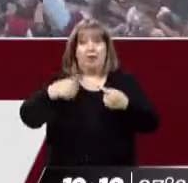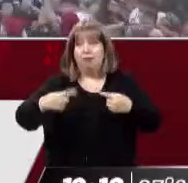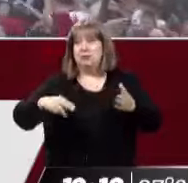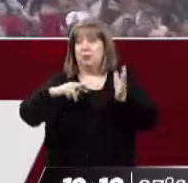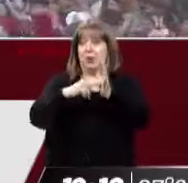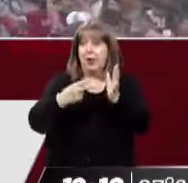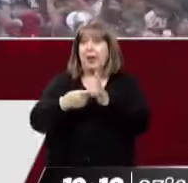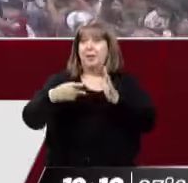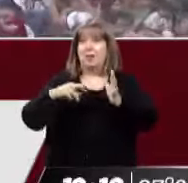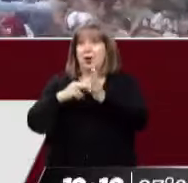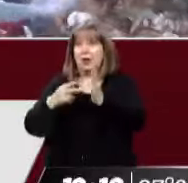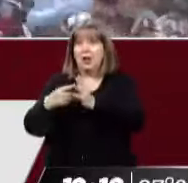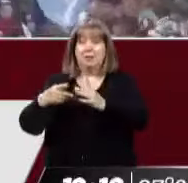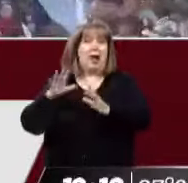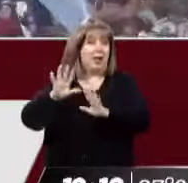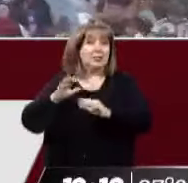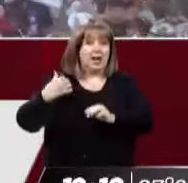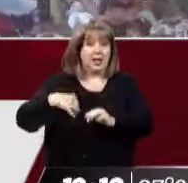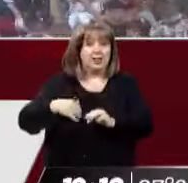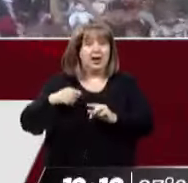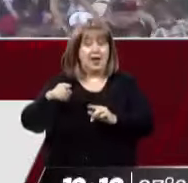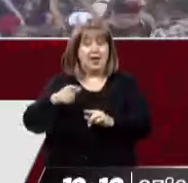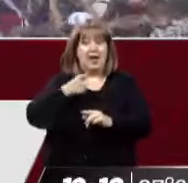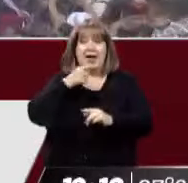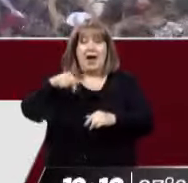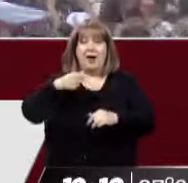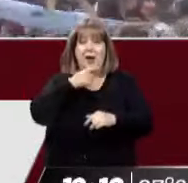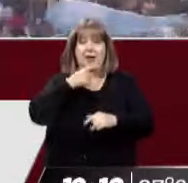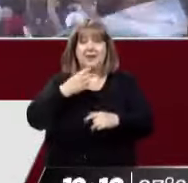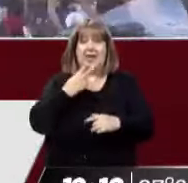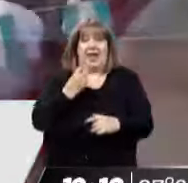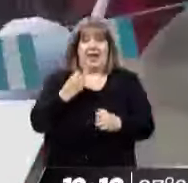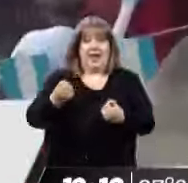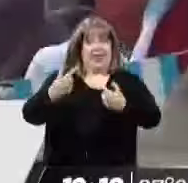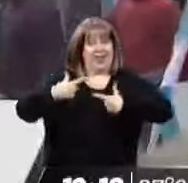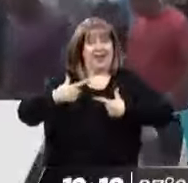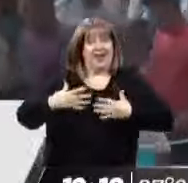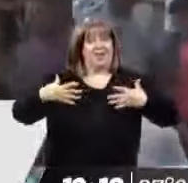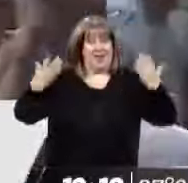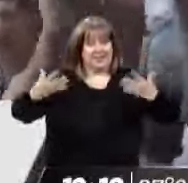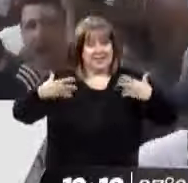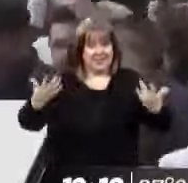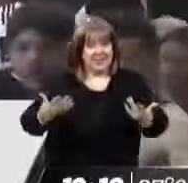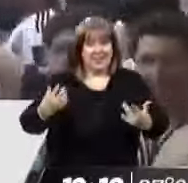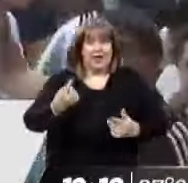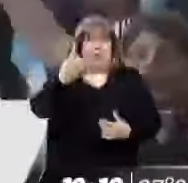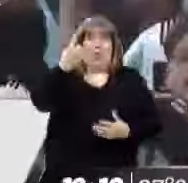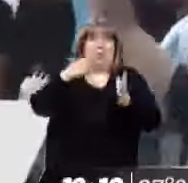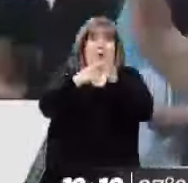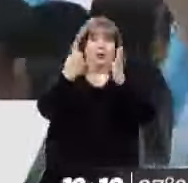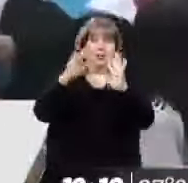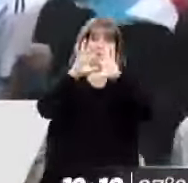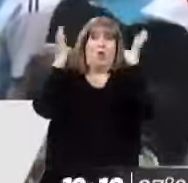batallando con distintas cosas y que esto venga a inyectarnos por lo pronto una energía distinta, una vibra diferente. Creo que esto también va a